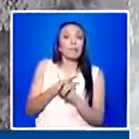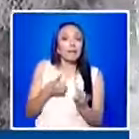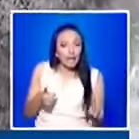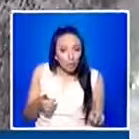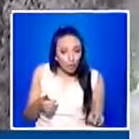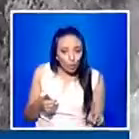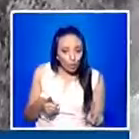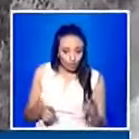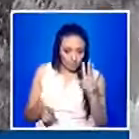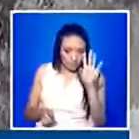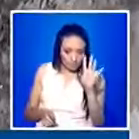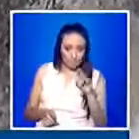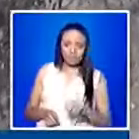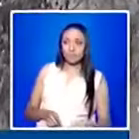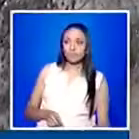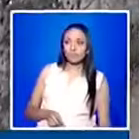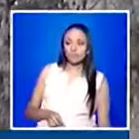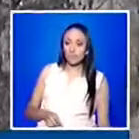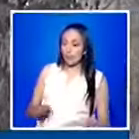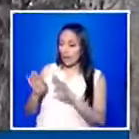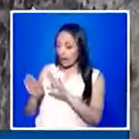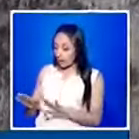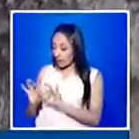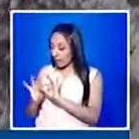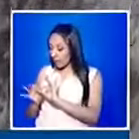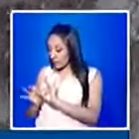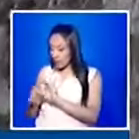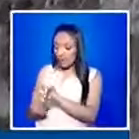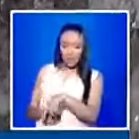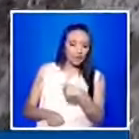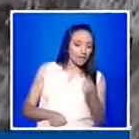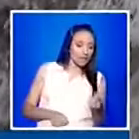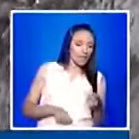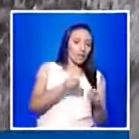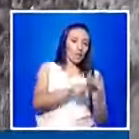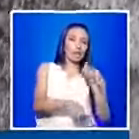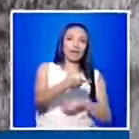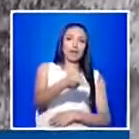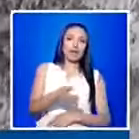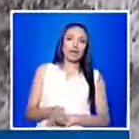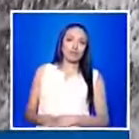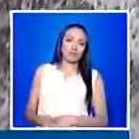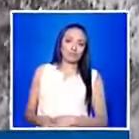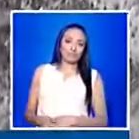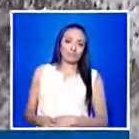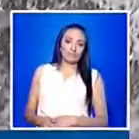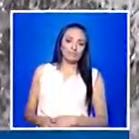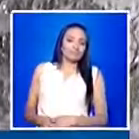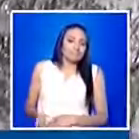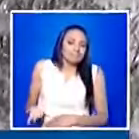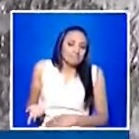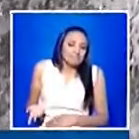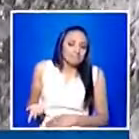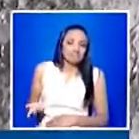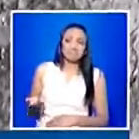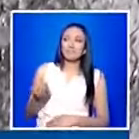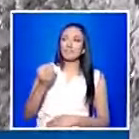el problema es que me arreglan en un lado y me dejan dañando al otro lado. Entonces, no hay